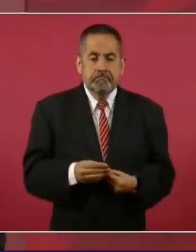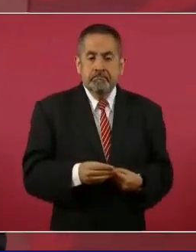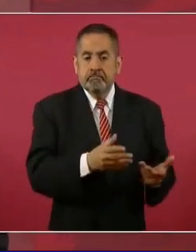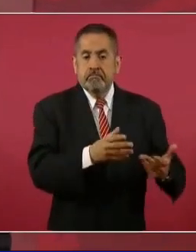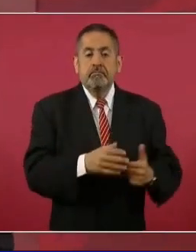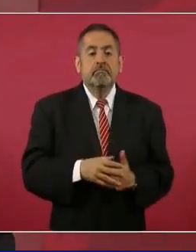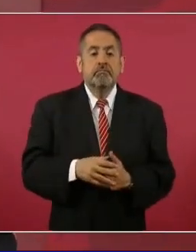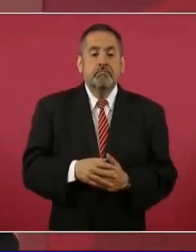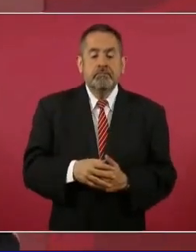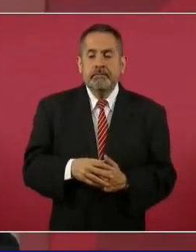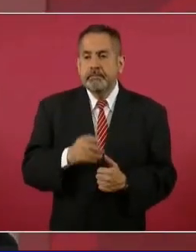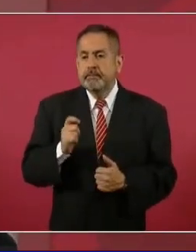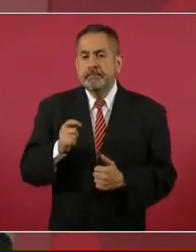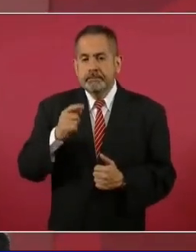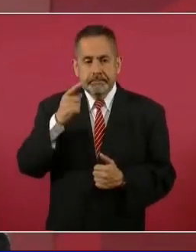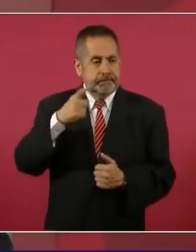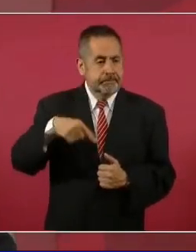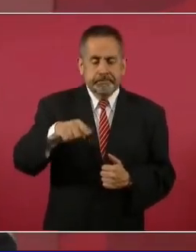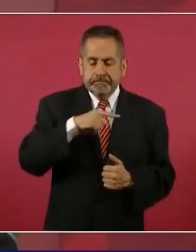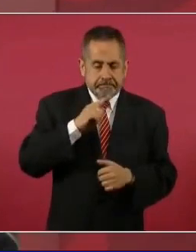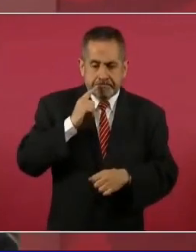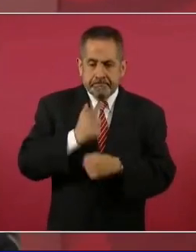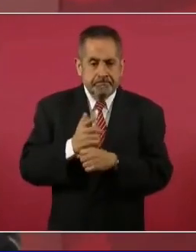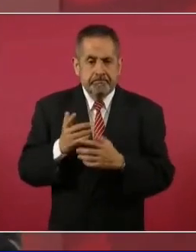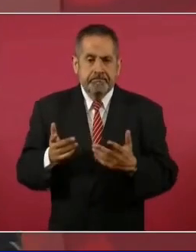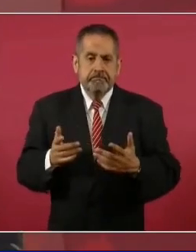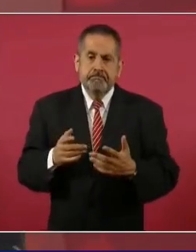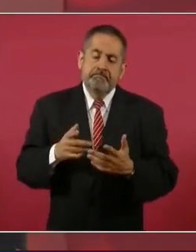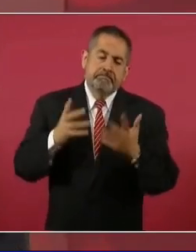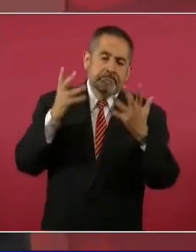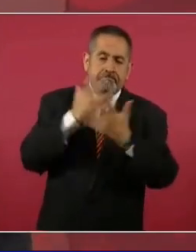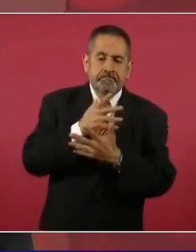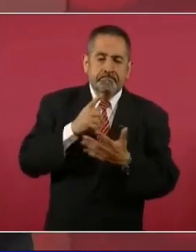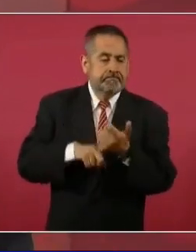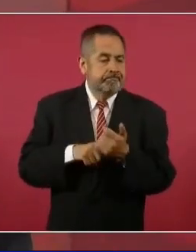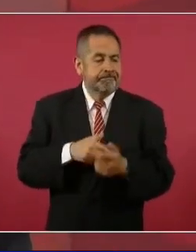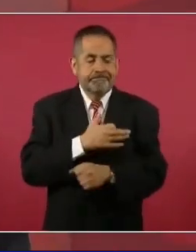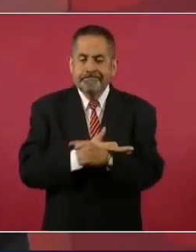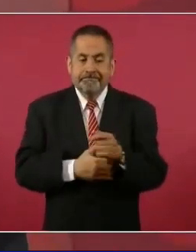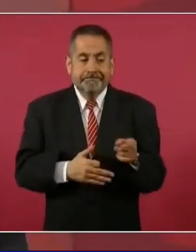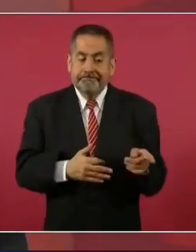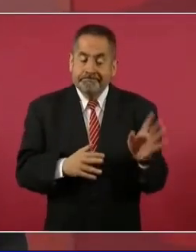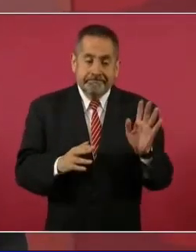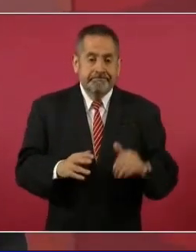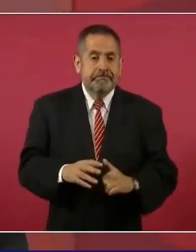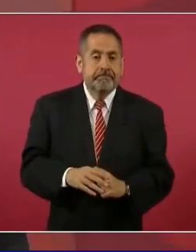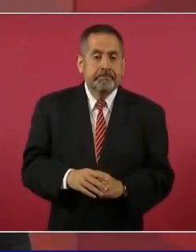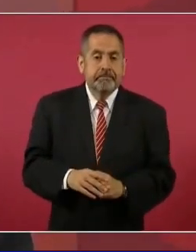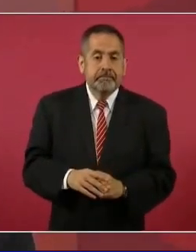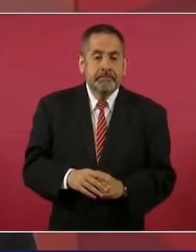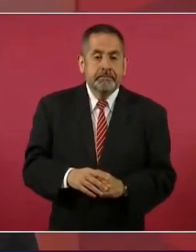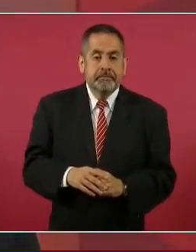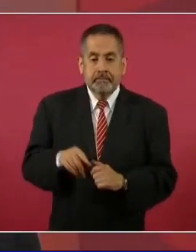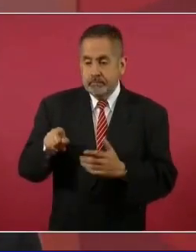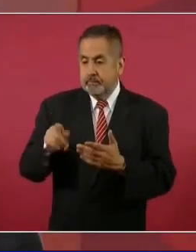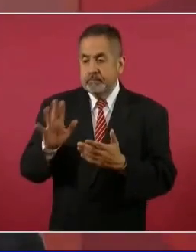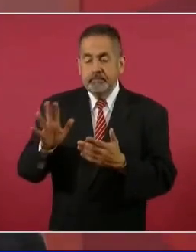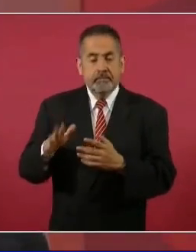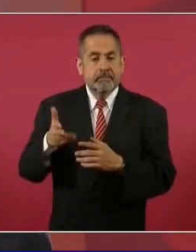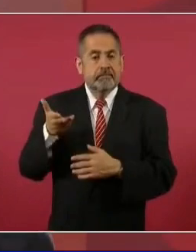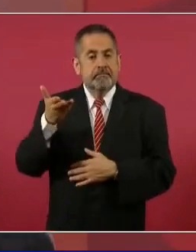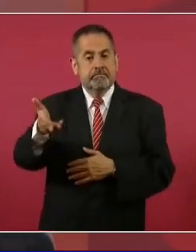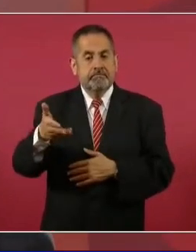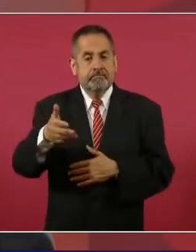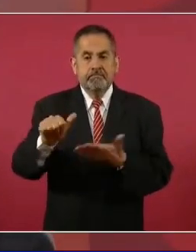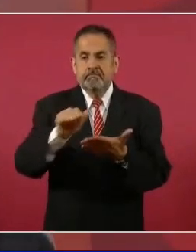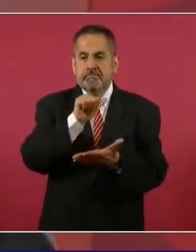no se dieron cuenta, o cuando se dieron cuenta ya era demasiado tarde, de que se habían solicitado las órdenes de